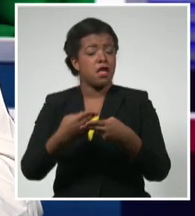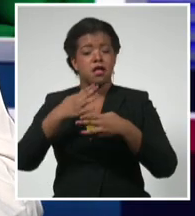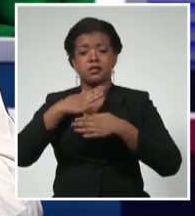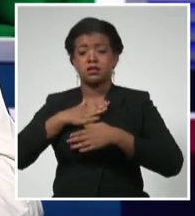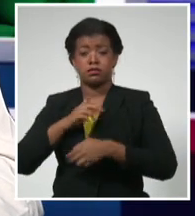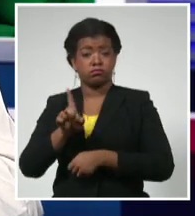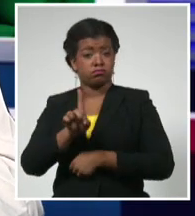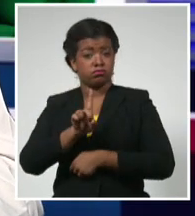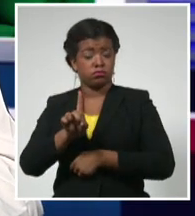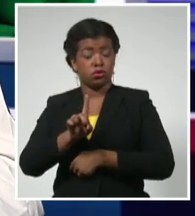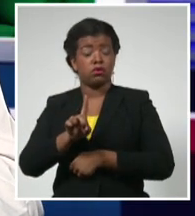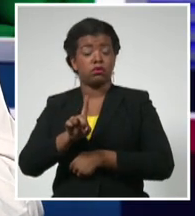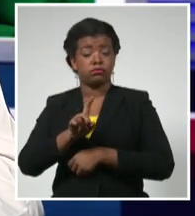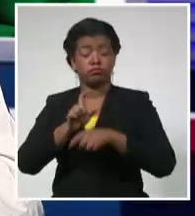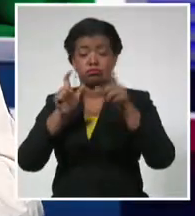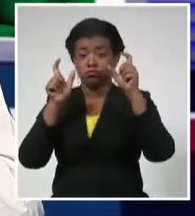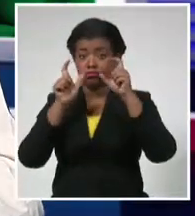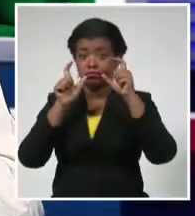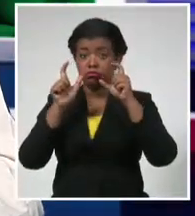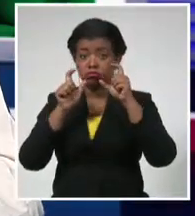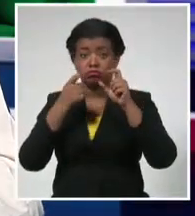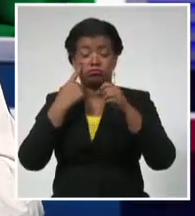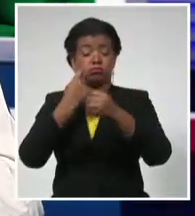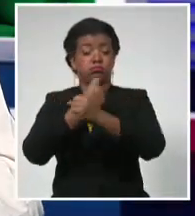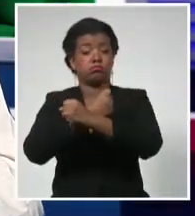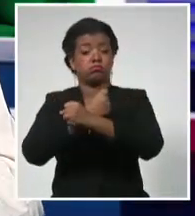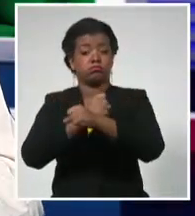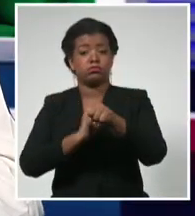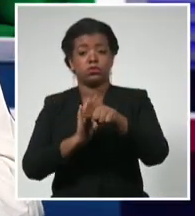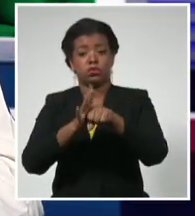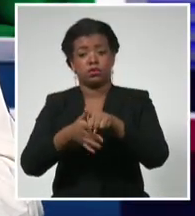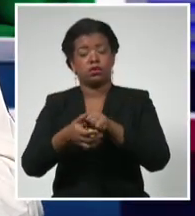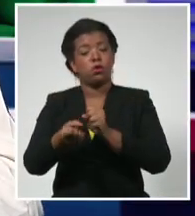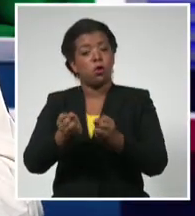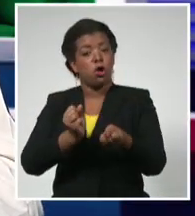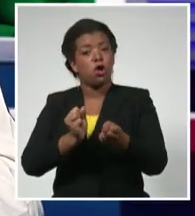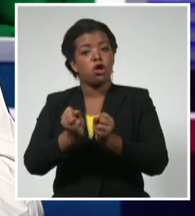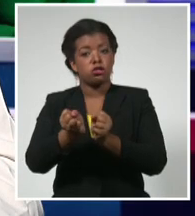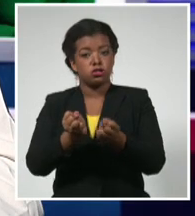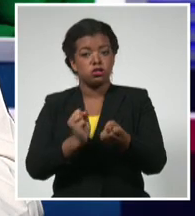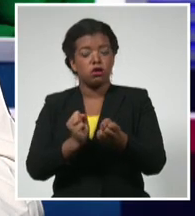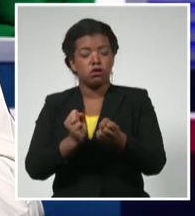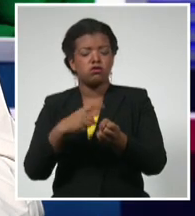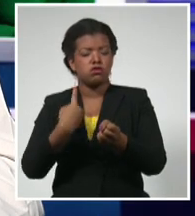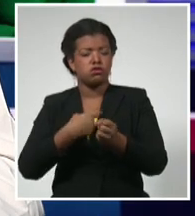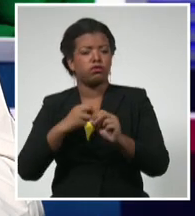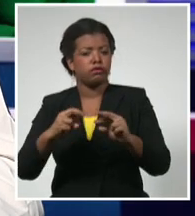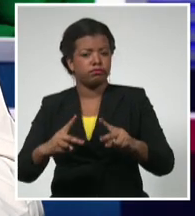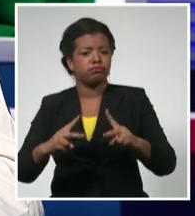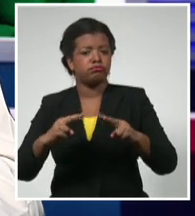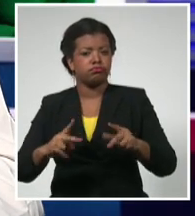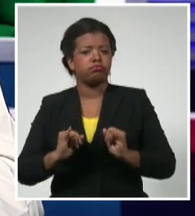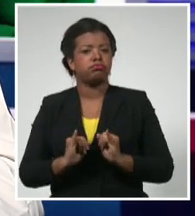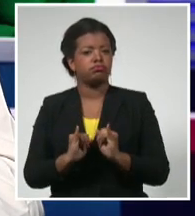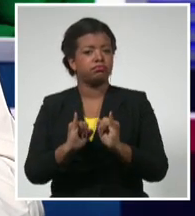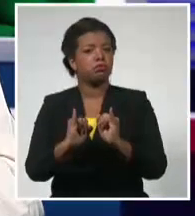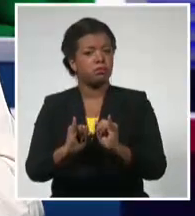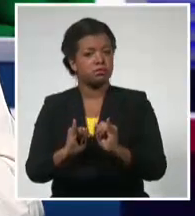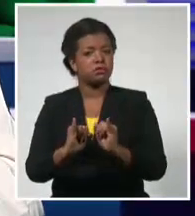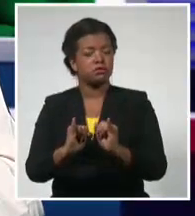Nada que confiar, no, hay un control de la pandemia, lo cual se ha reiterado y lo ratificamos